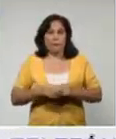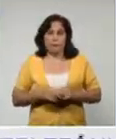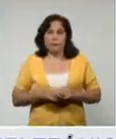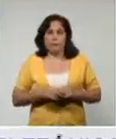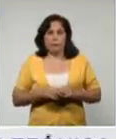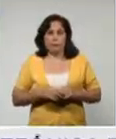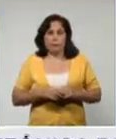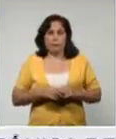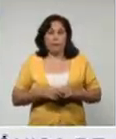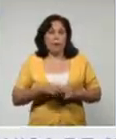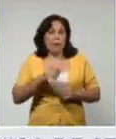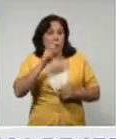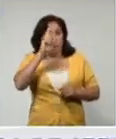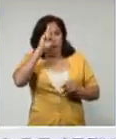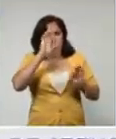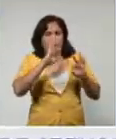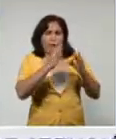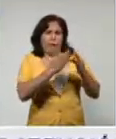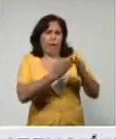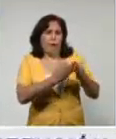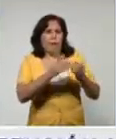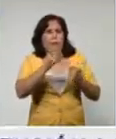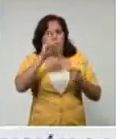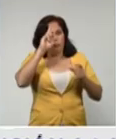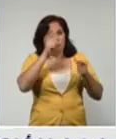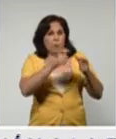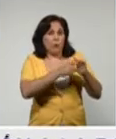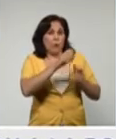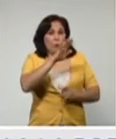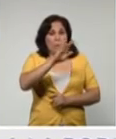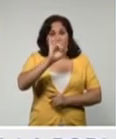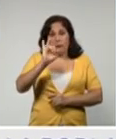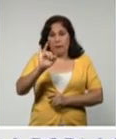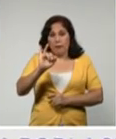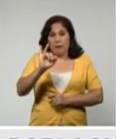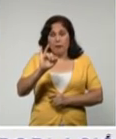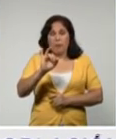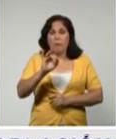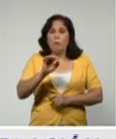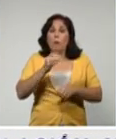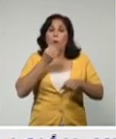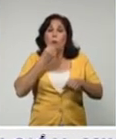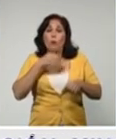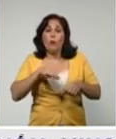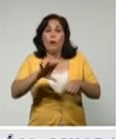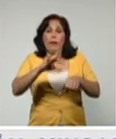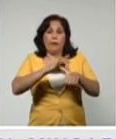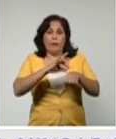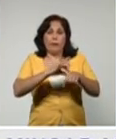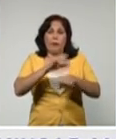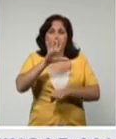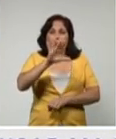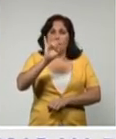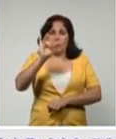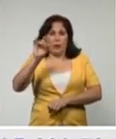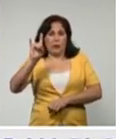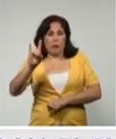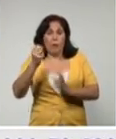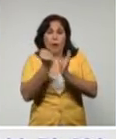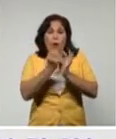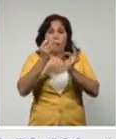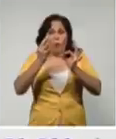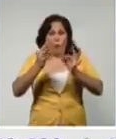en vigilancia 47, sospechosos 579 y confirmados